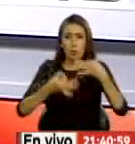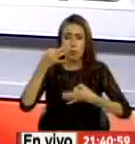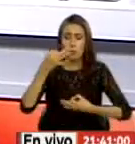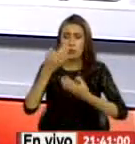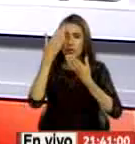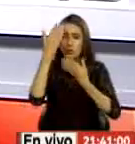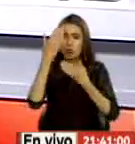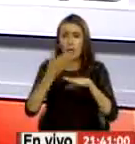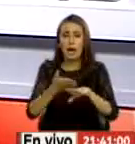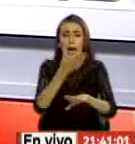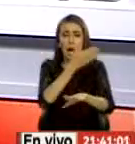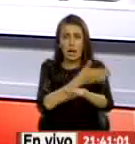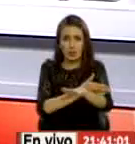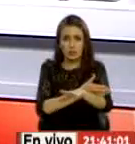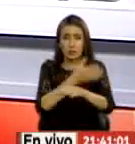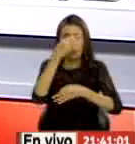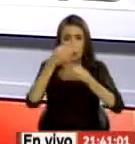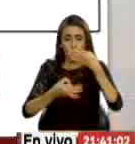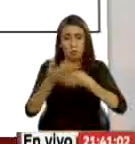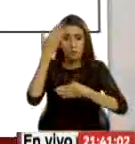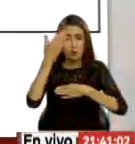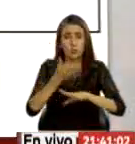daría antes de esta fecha?